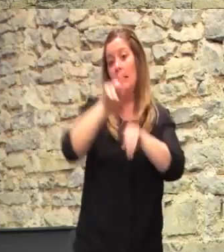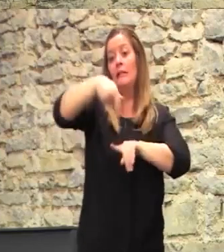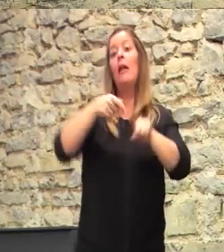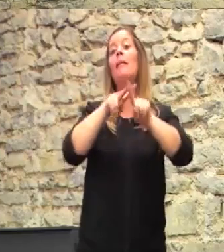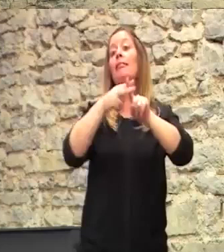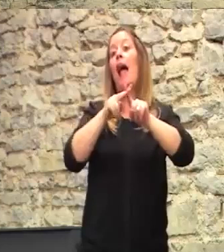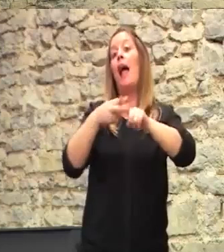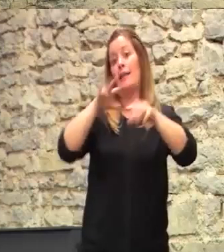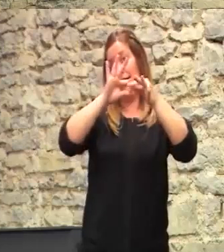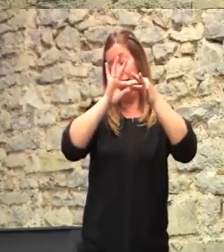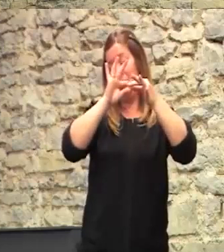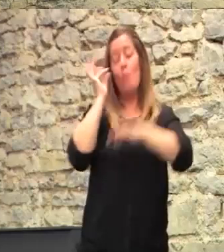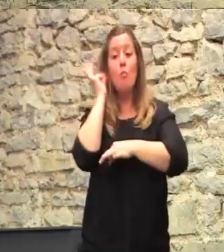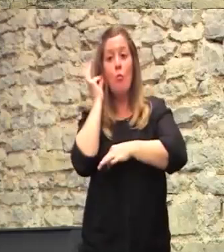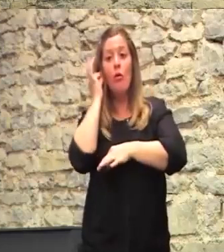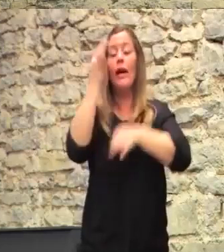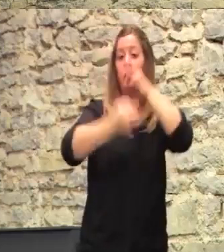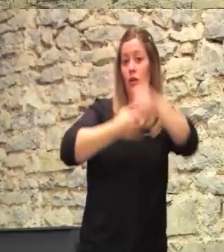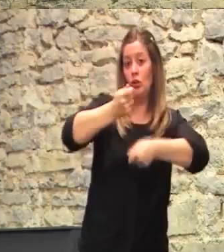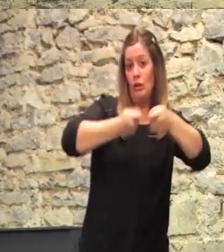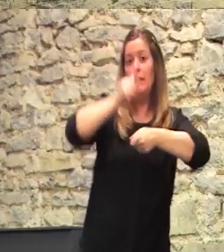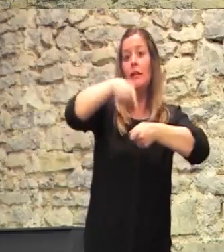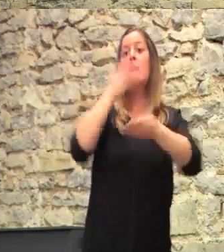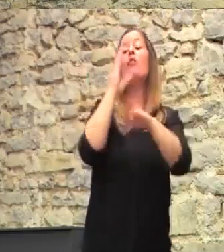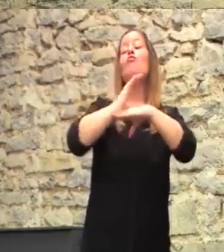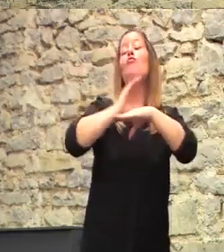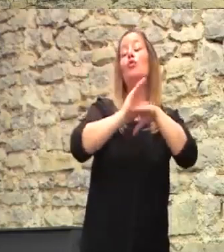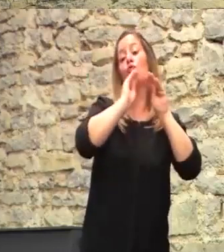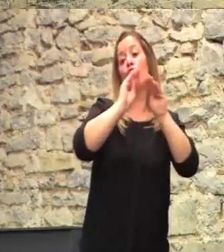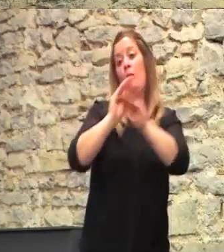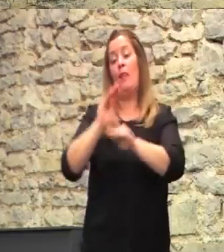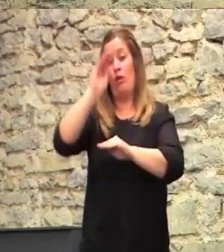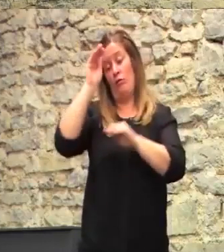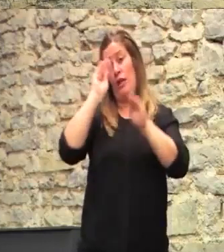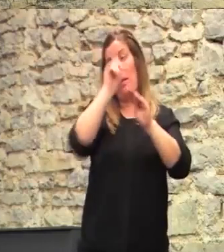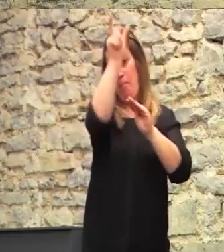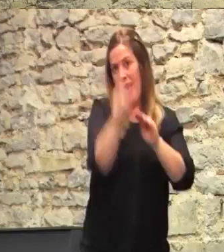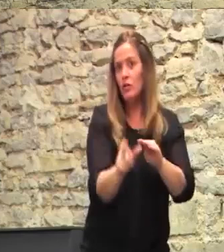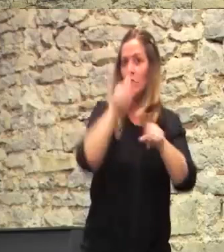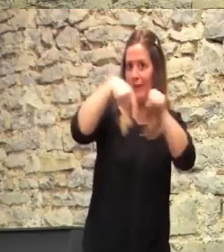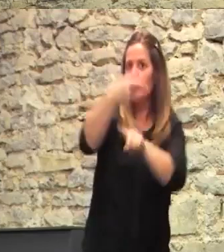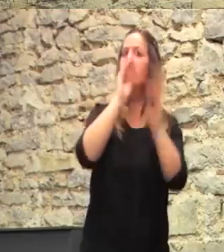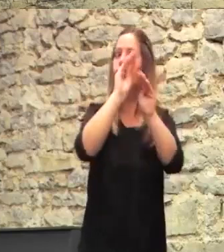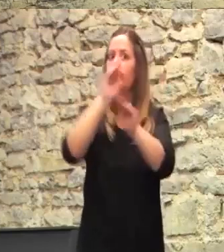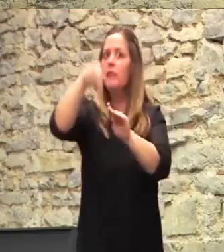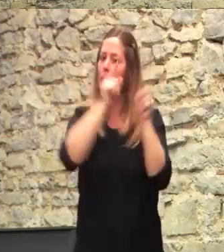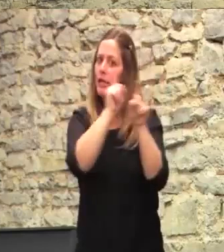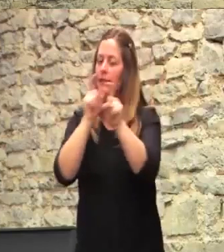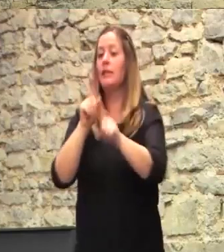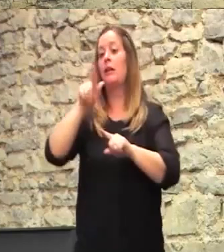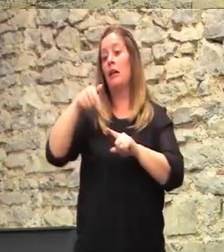para mujeres cursos de formación y formación de formadores sus proyectos han sido requeridos y